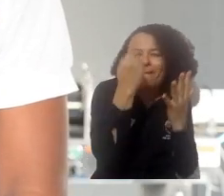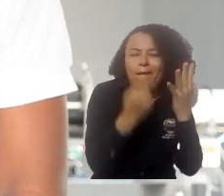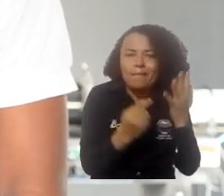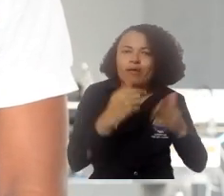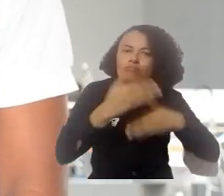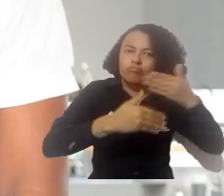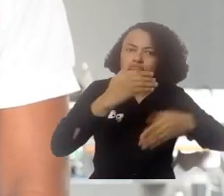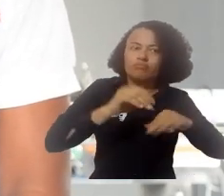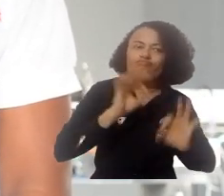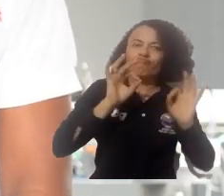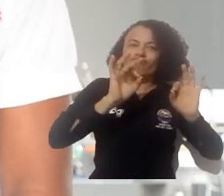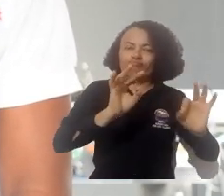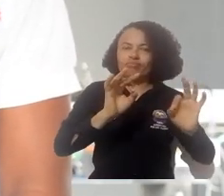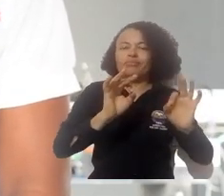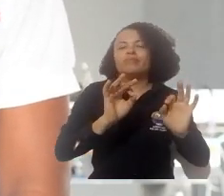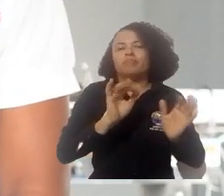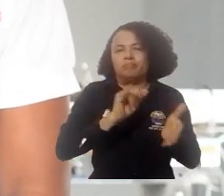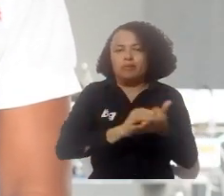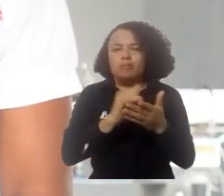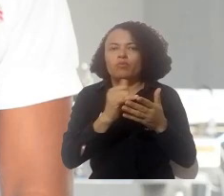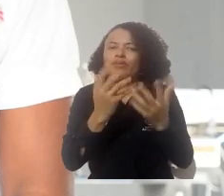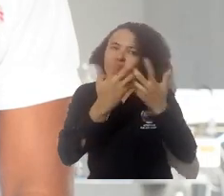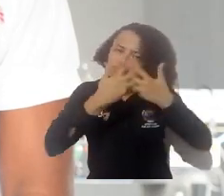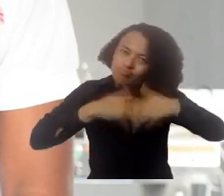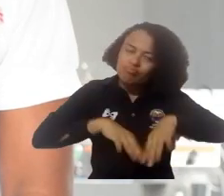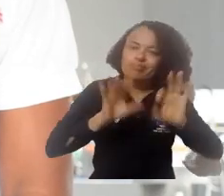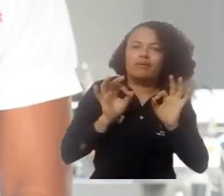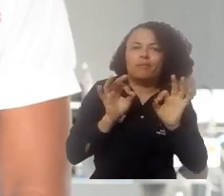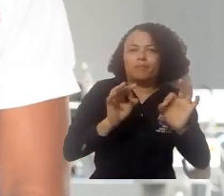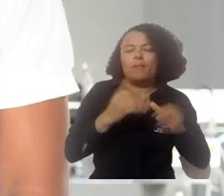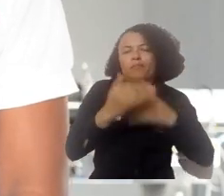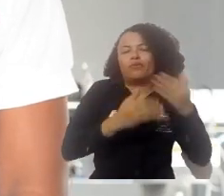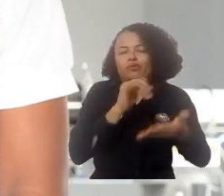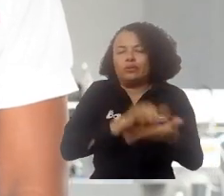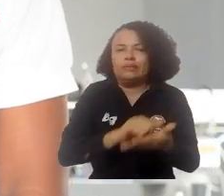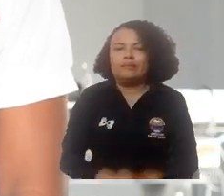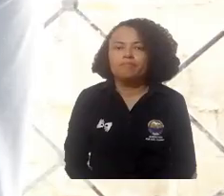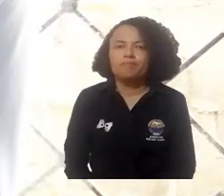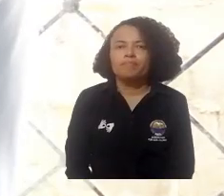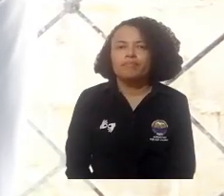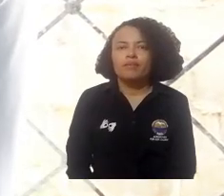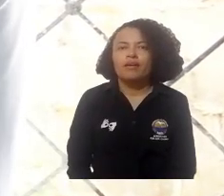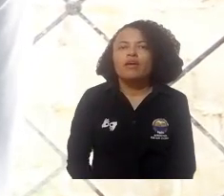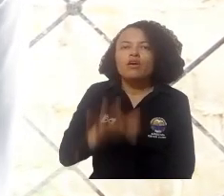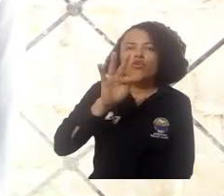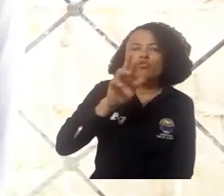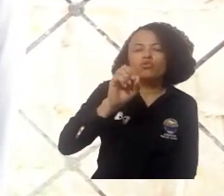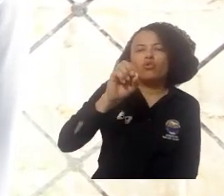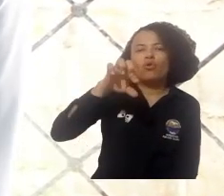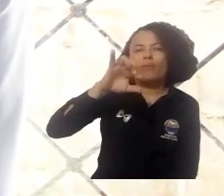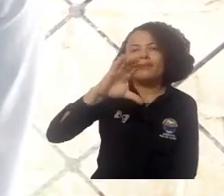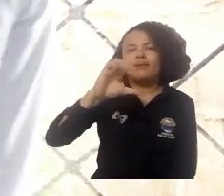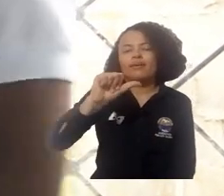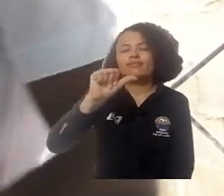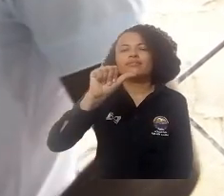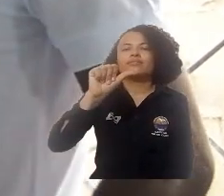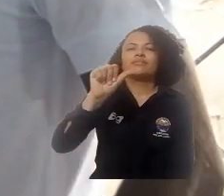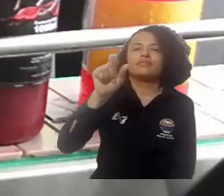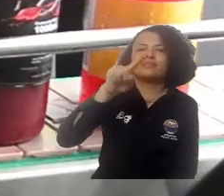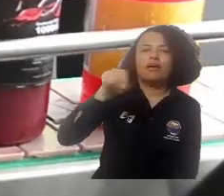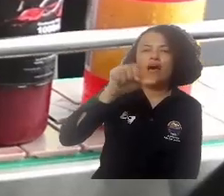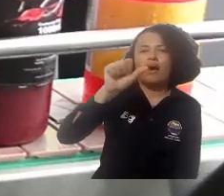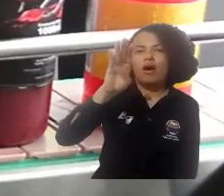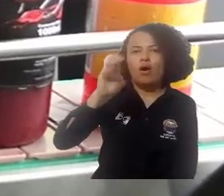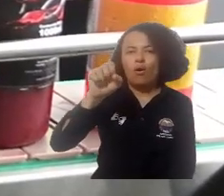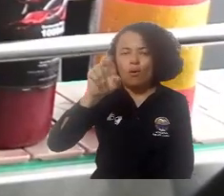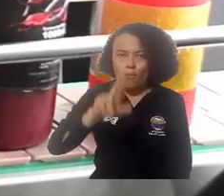hacía falta para terminar el proceso de industrializar todo el proceso que teníamos. Tropi Sabores del Caribe SAS es una